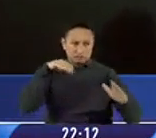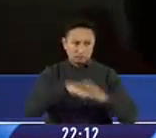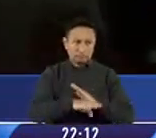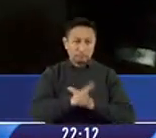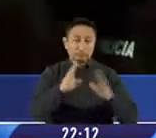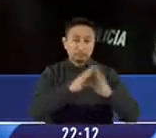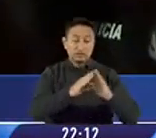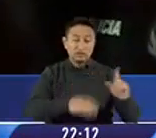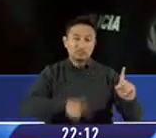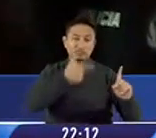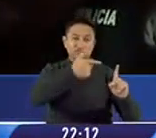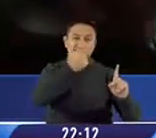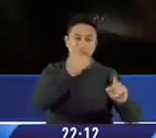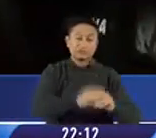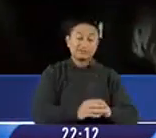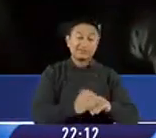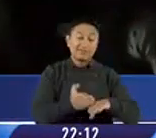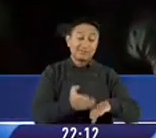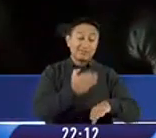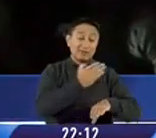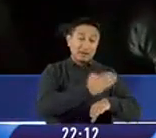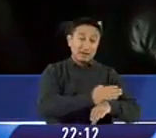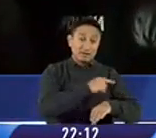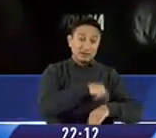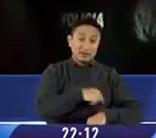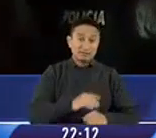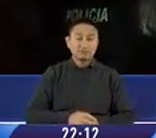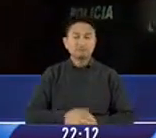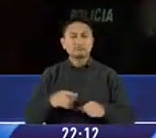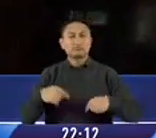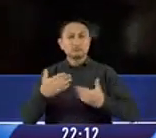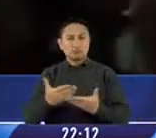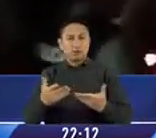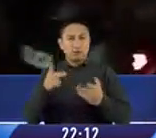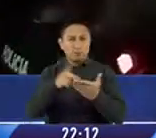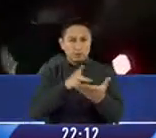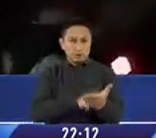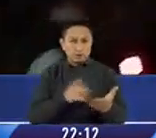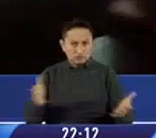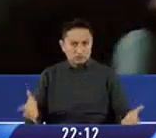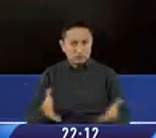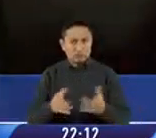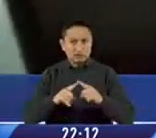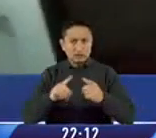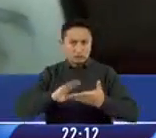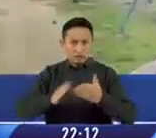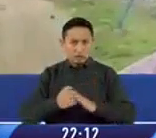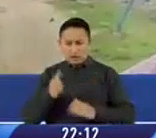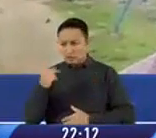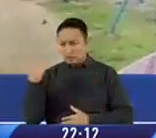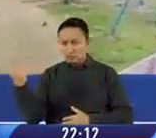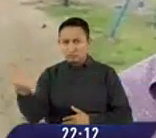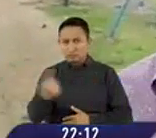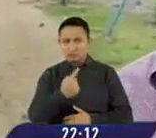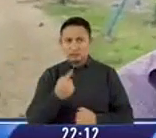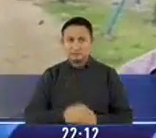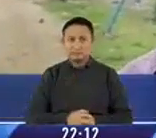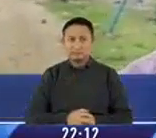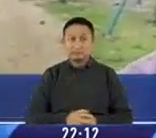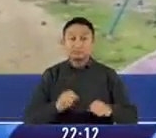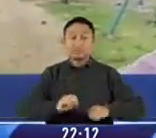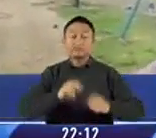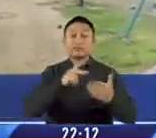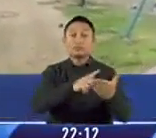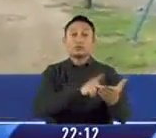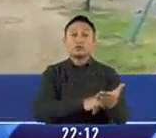para victimarlo. Horas antes de su crimen realizó un recorrido de obra de un proyecto que impulsaba en varias comunidades. Con este proyecto,